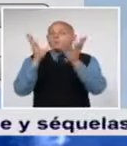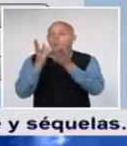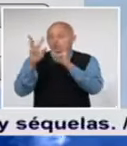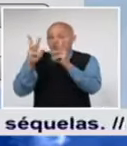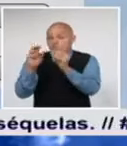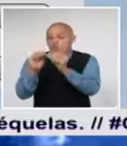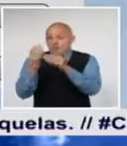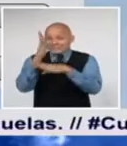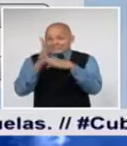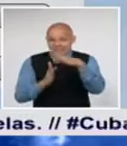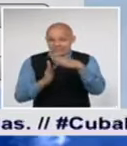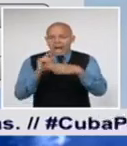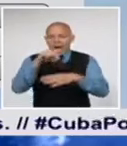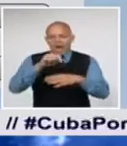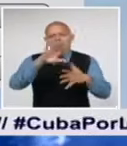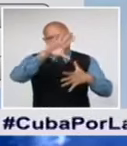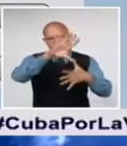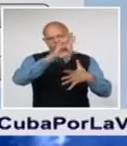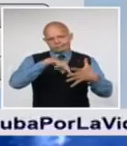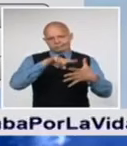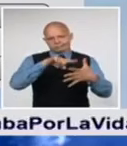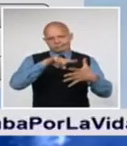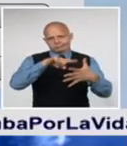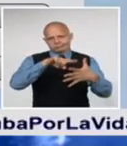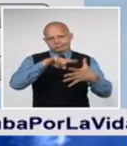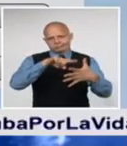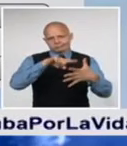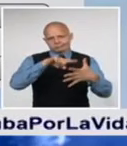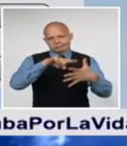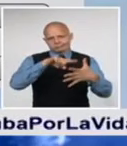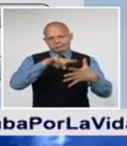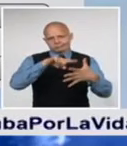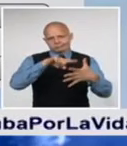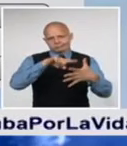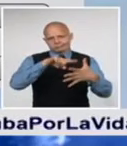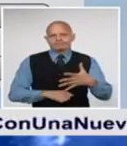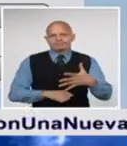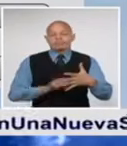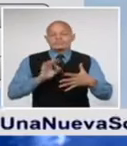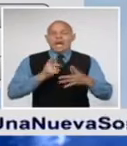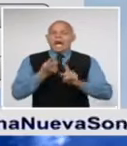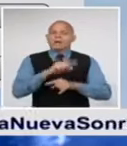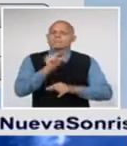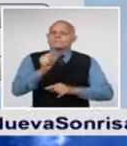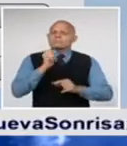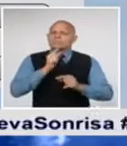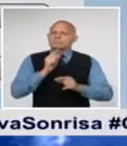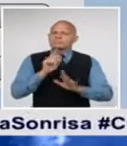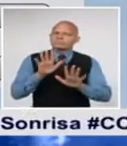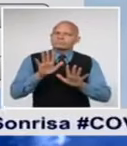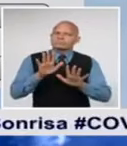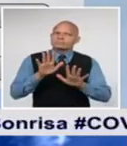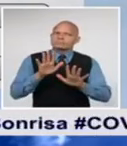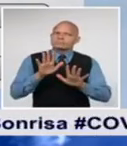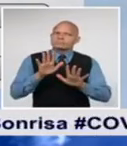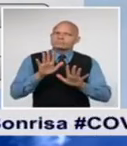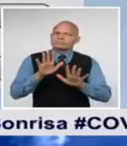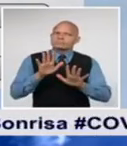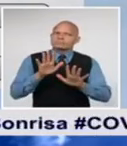41,5% de todos los casos del mundo. En nuestra región ayer se confirmaron